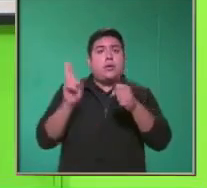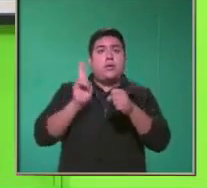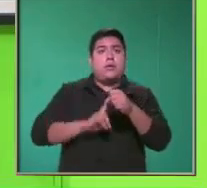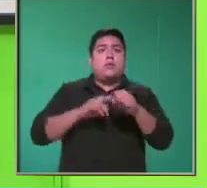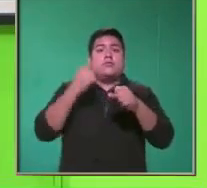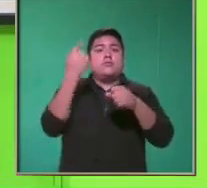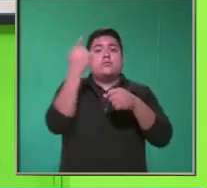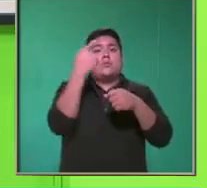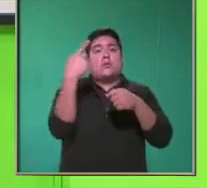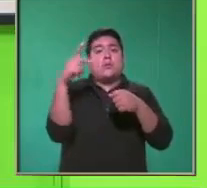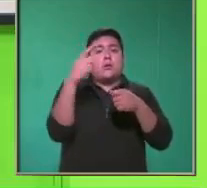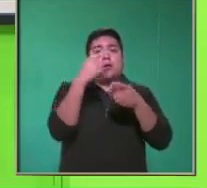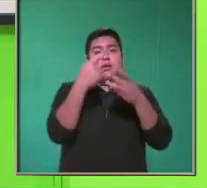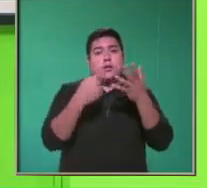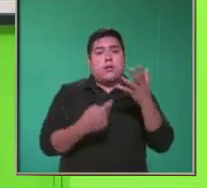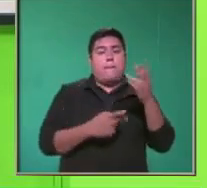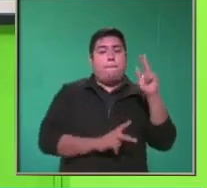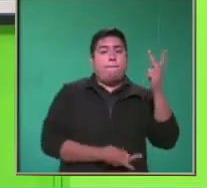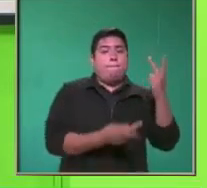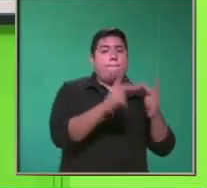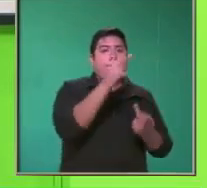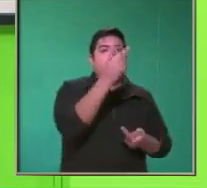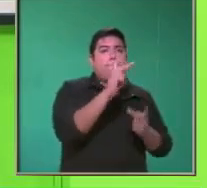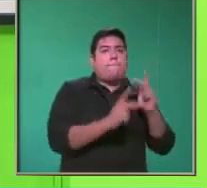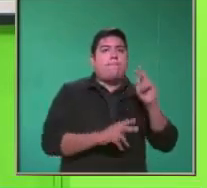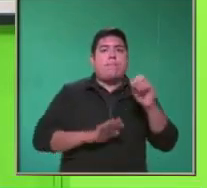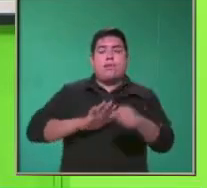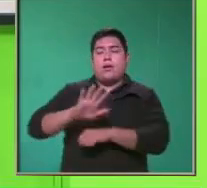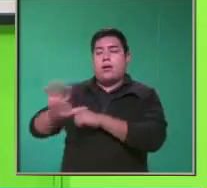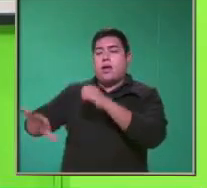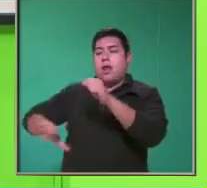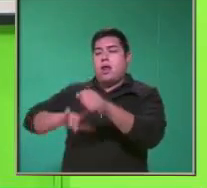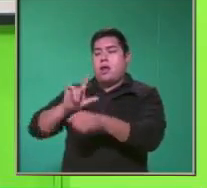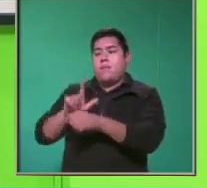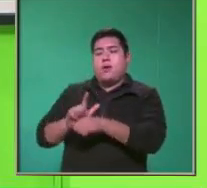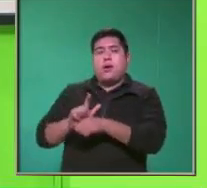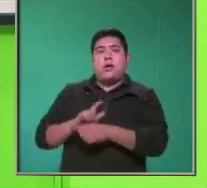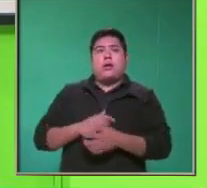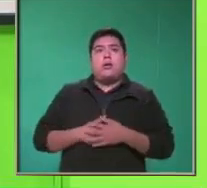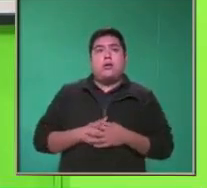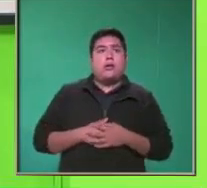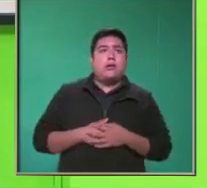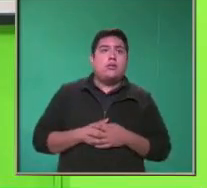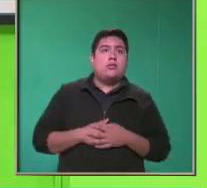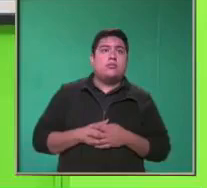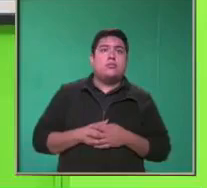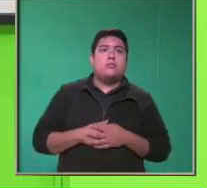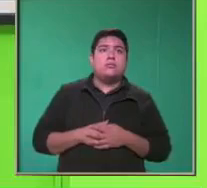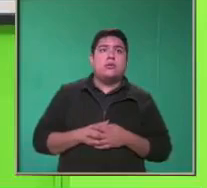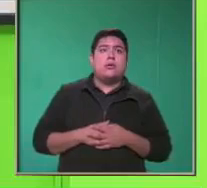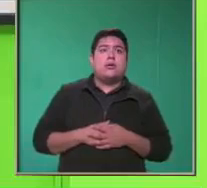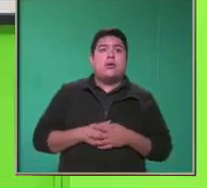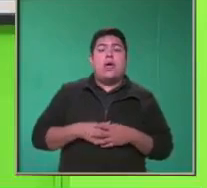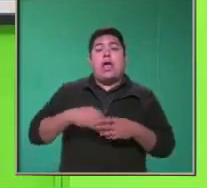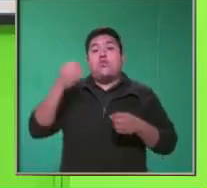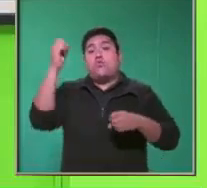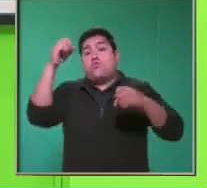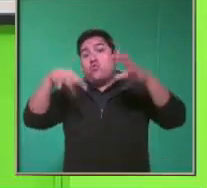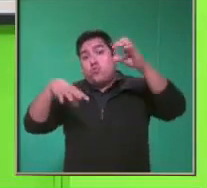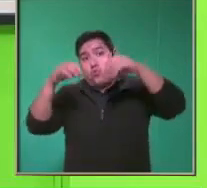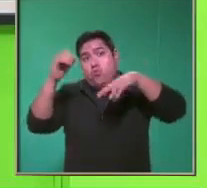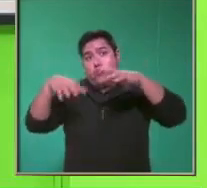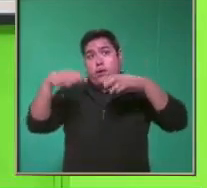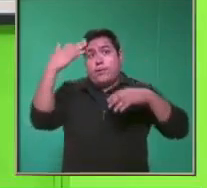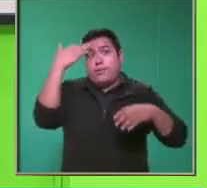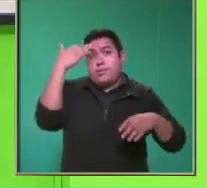características, ya sea de vegetación, de fauna en otra columna, en otra agregar la temporada de lluvias o la cantidad